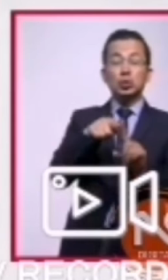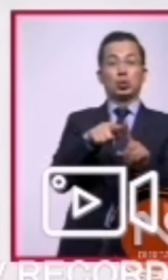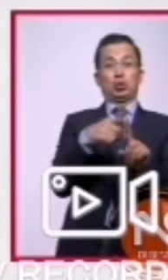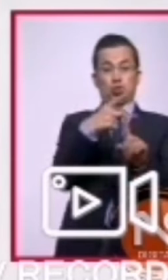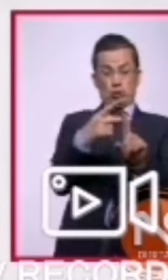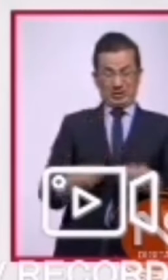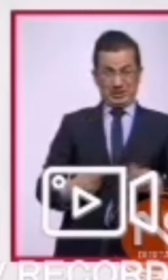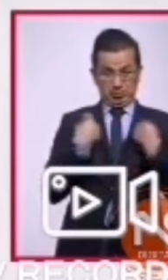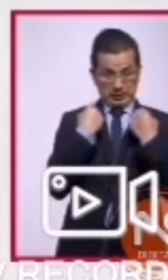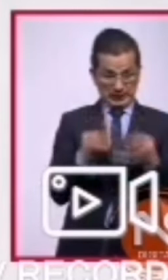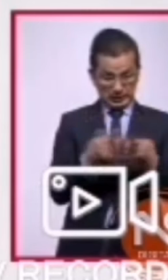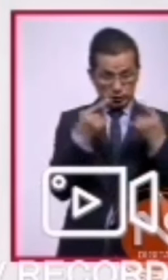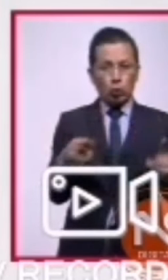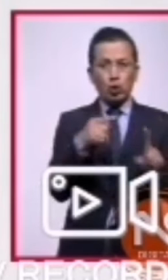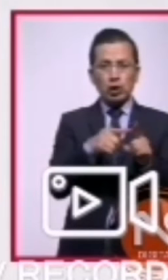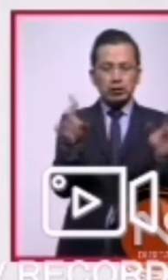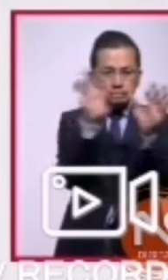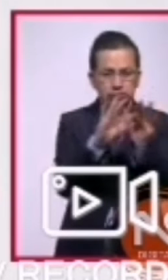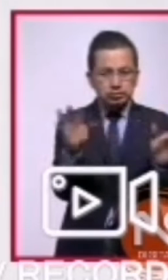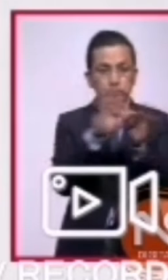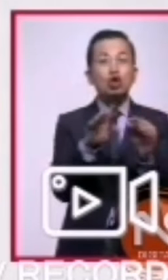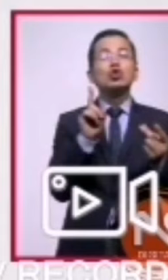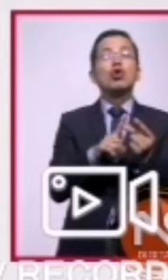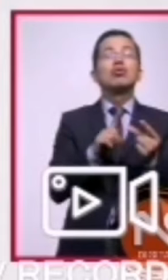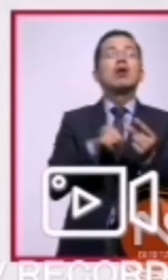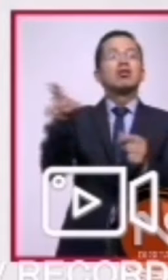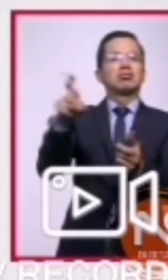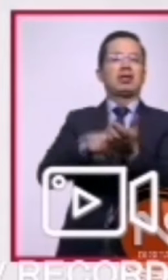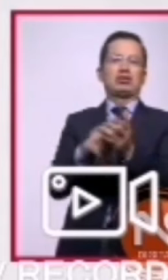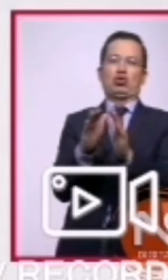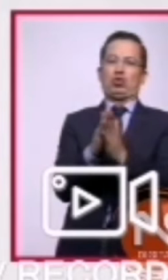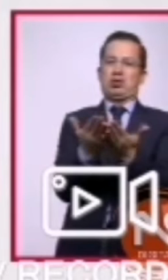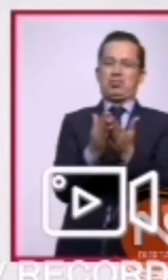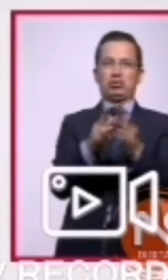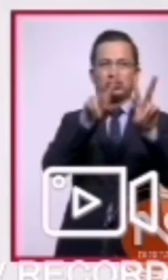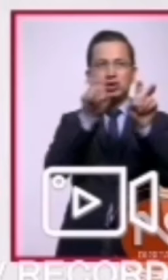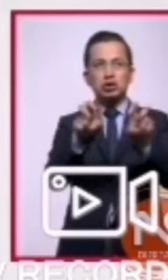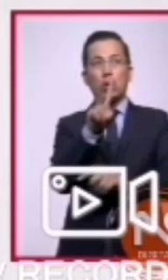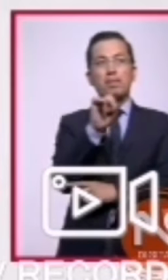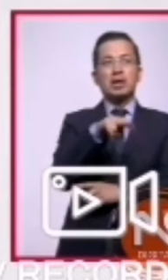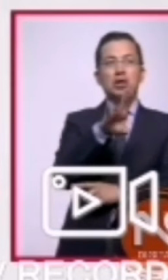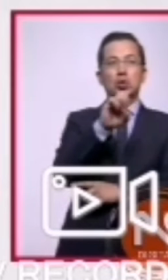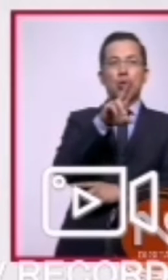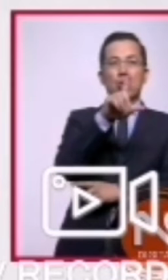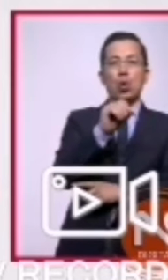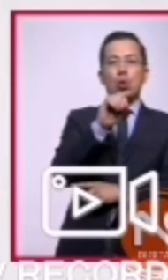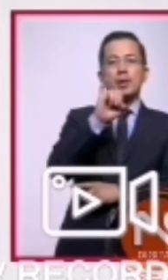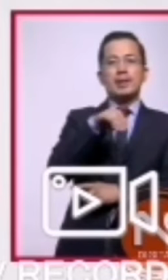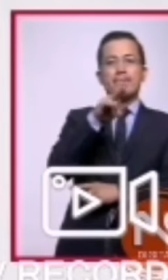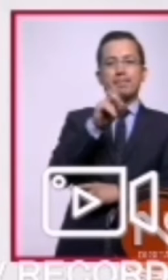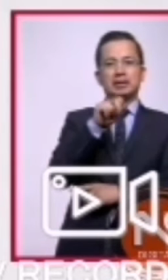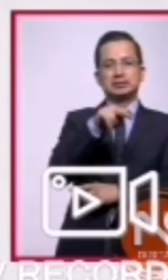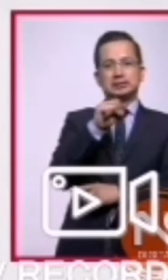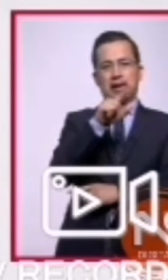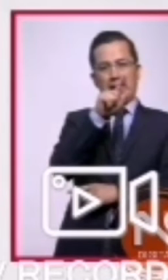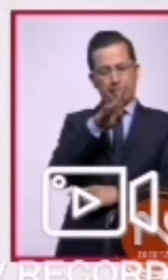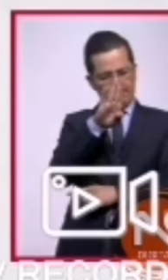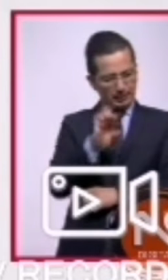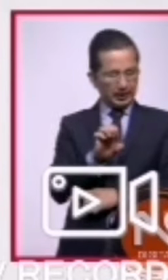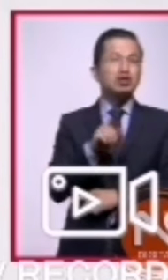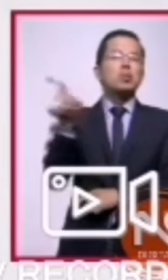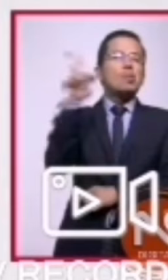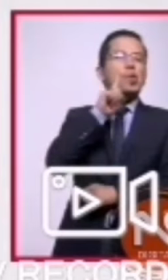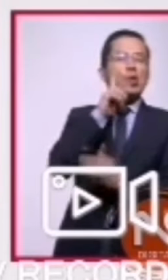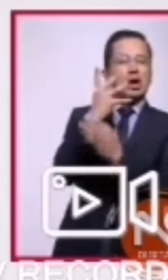comercio sexual, nos es compartida en la novela El vínculo impensable, de Silvia Gurrola. La novela no